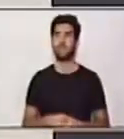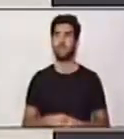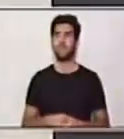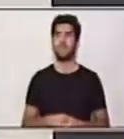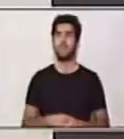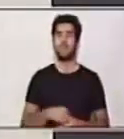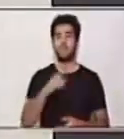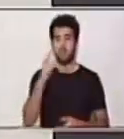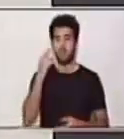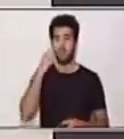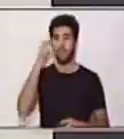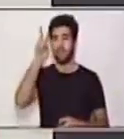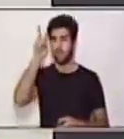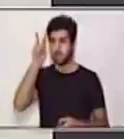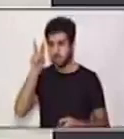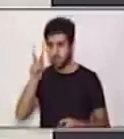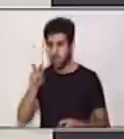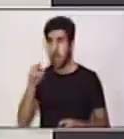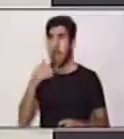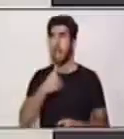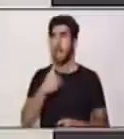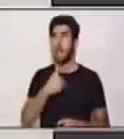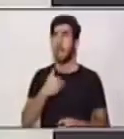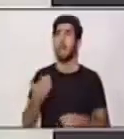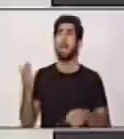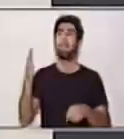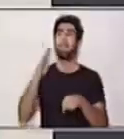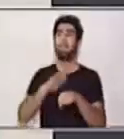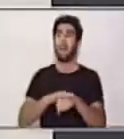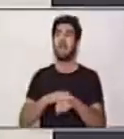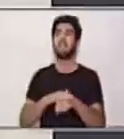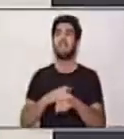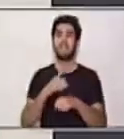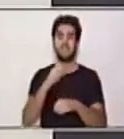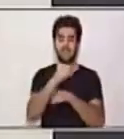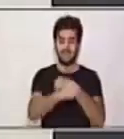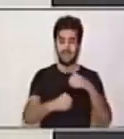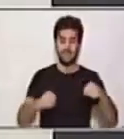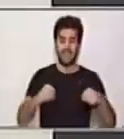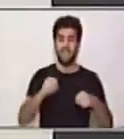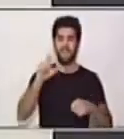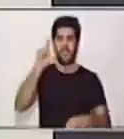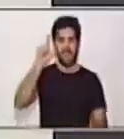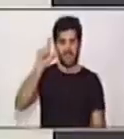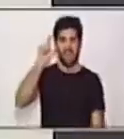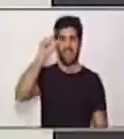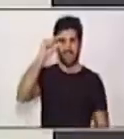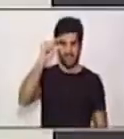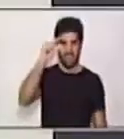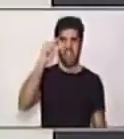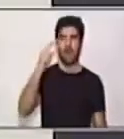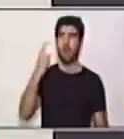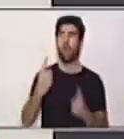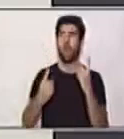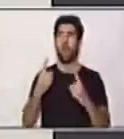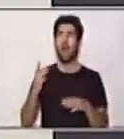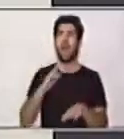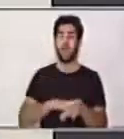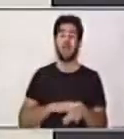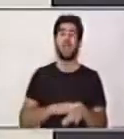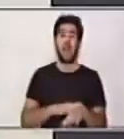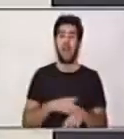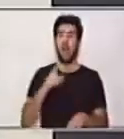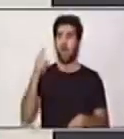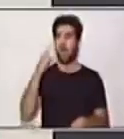El intervalo que tiene más frecuencia es este. Esa es la moda. Aquí está la